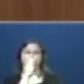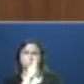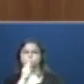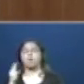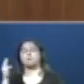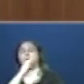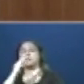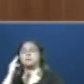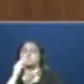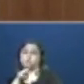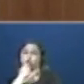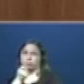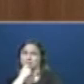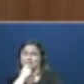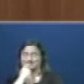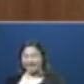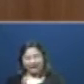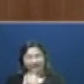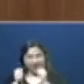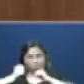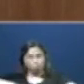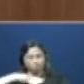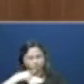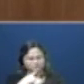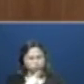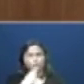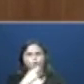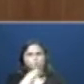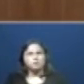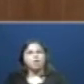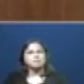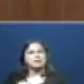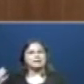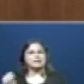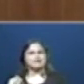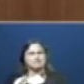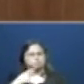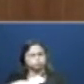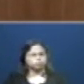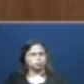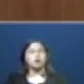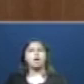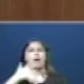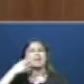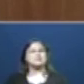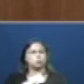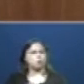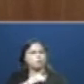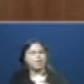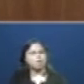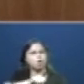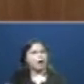socialista un acuerdo en el que se asumió expresamente el compromiso de asegurar una fin local incondicionada